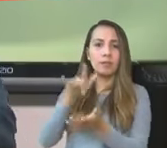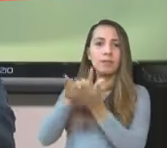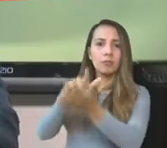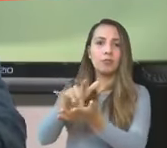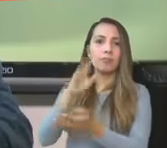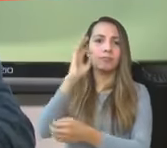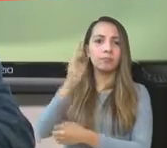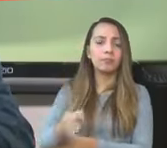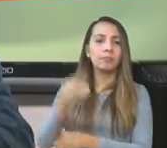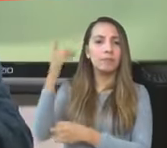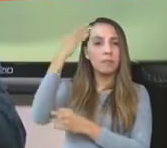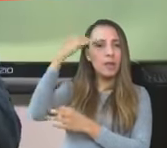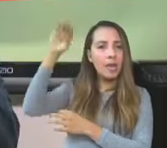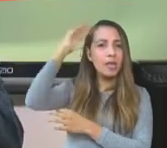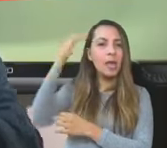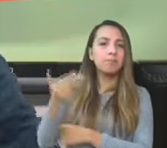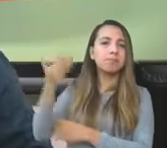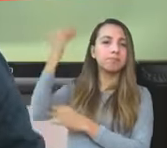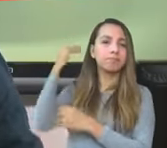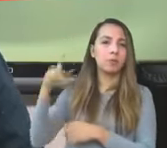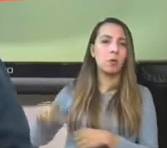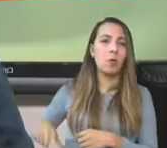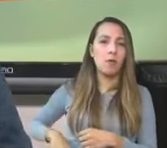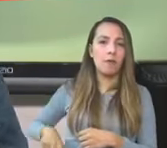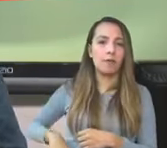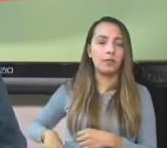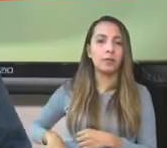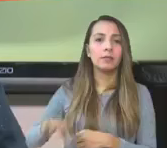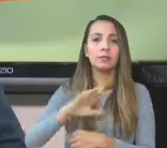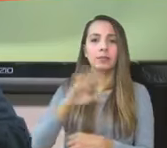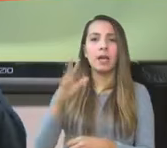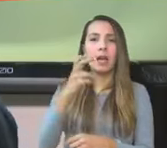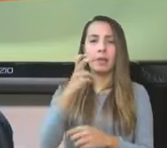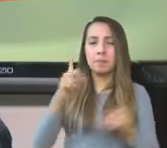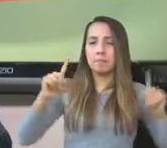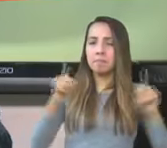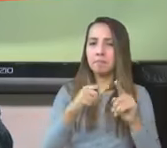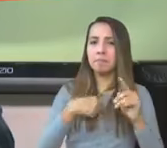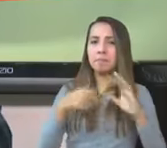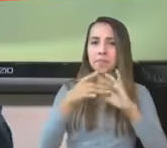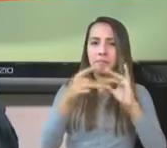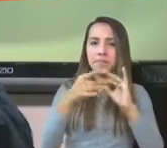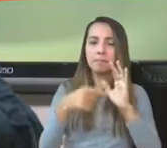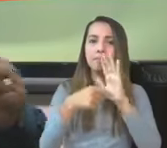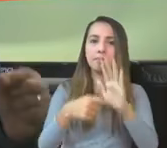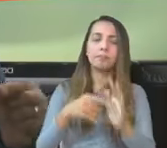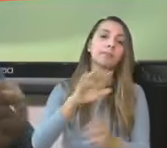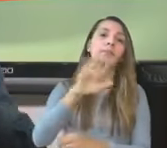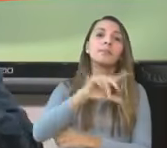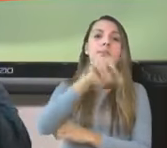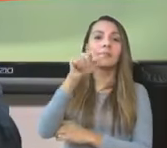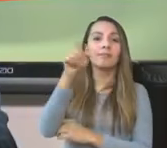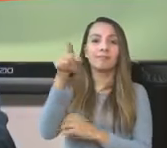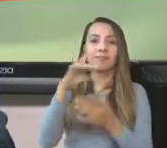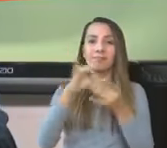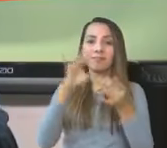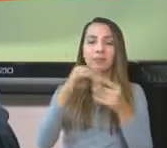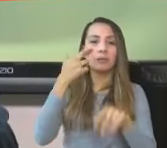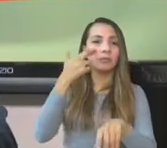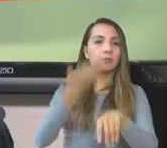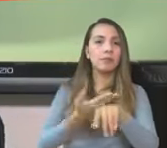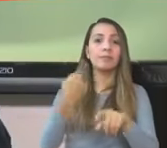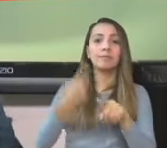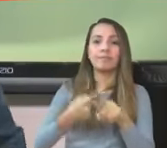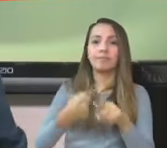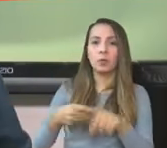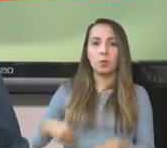pesos. No voy a ampliar más, vamos a ver cómo inicia esta rueda de prensa y lo que dice de los motivos y quiénes son los responsables